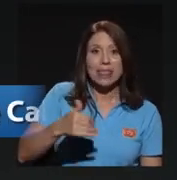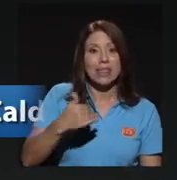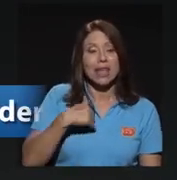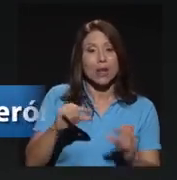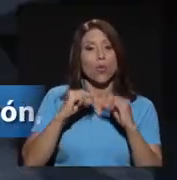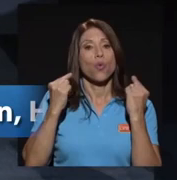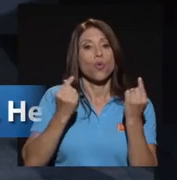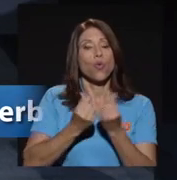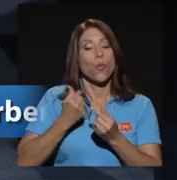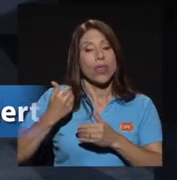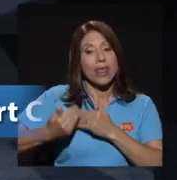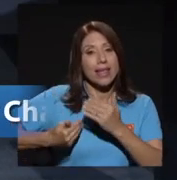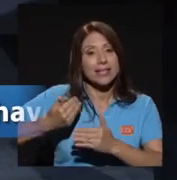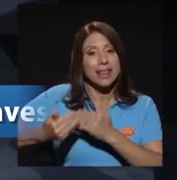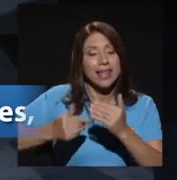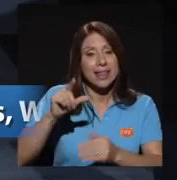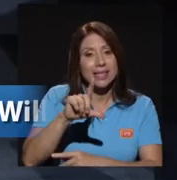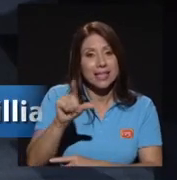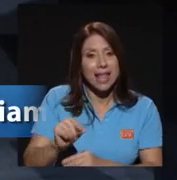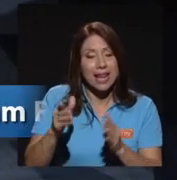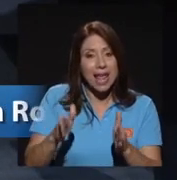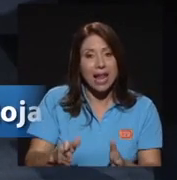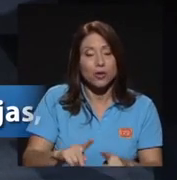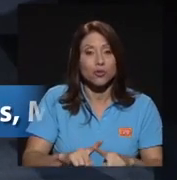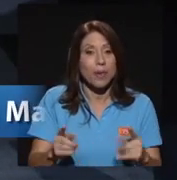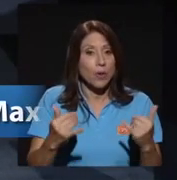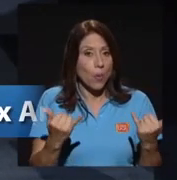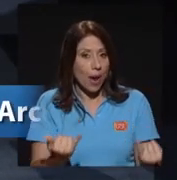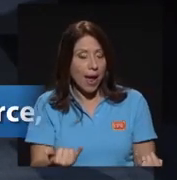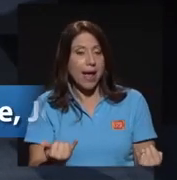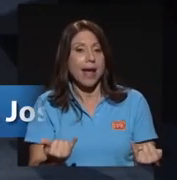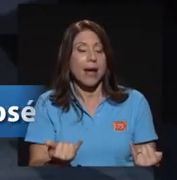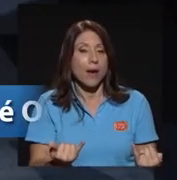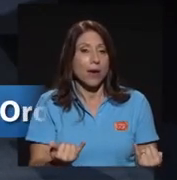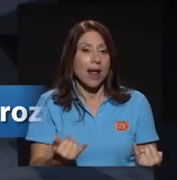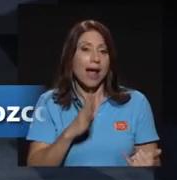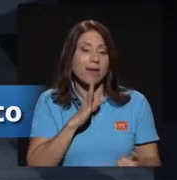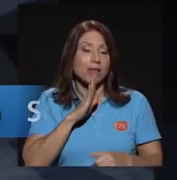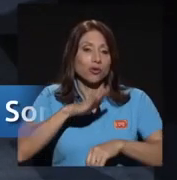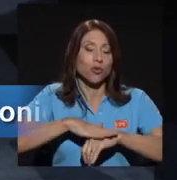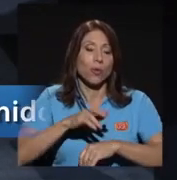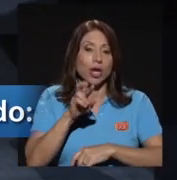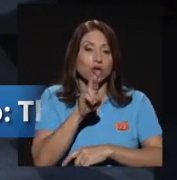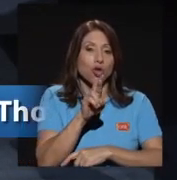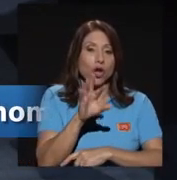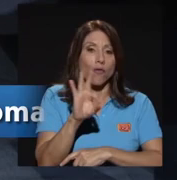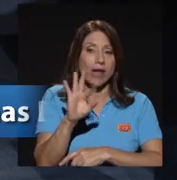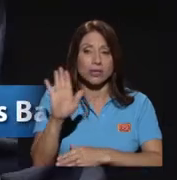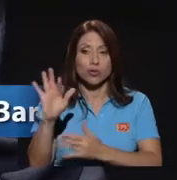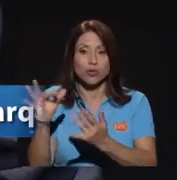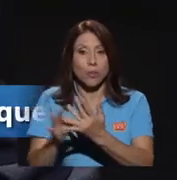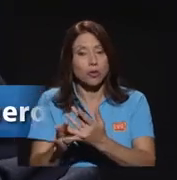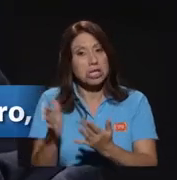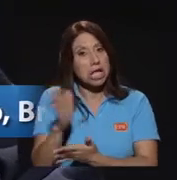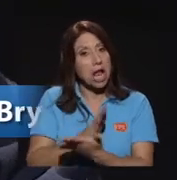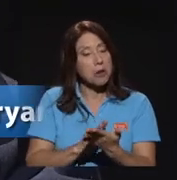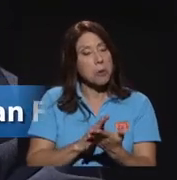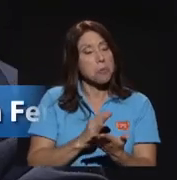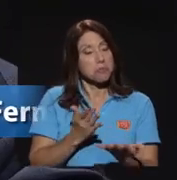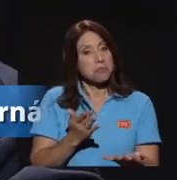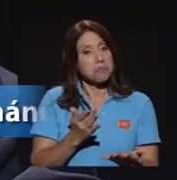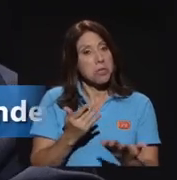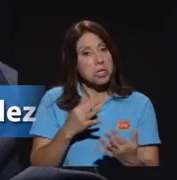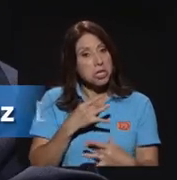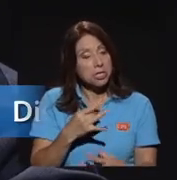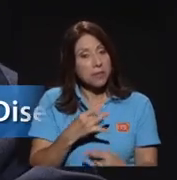en este caso es una curiosidad un detalle simpático no me en recordar que es